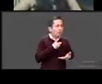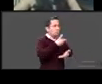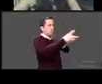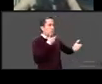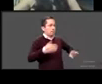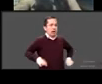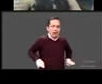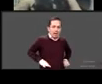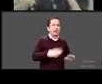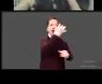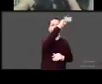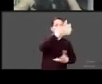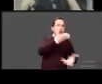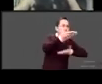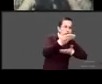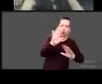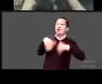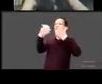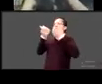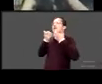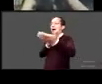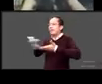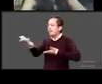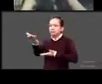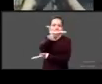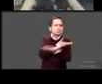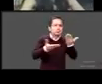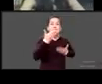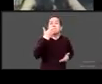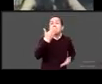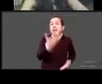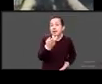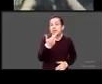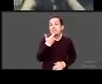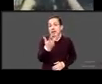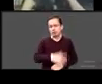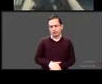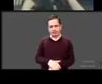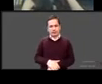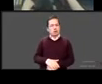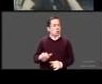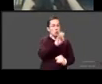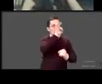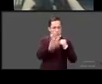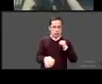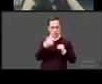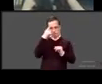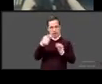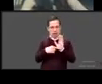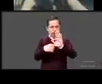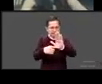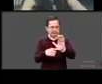para relacionarnos. Y nada más para terminar esta primera parte, yo después seguiré ya como con algunos tips de por dónde podemos